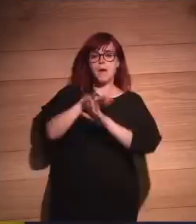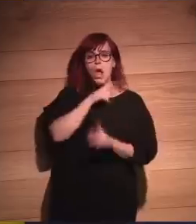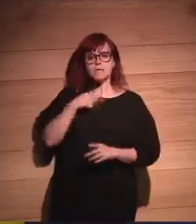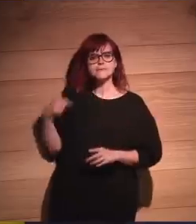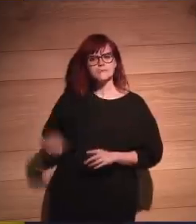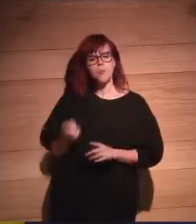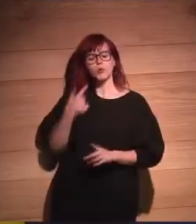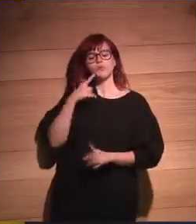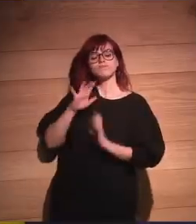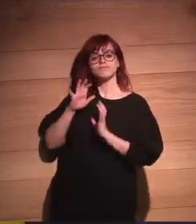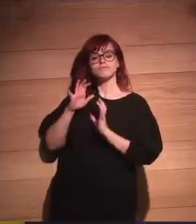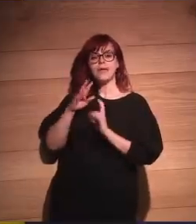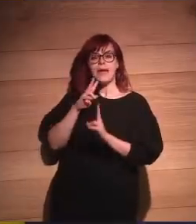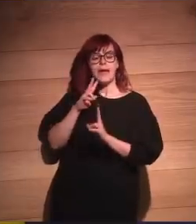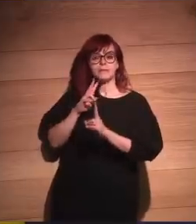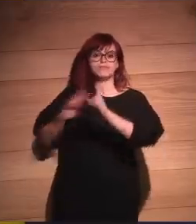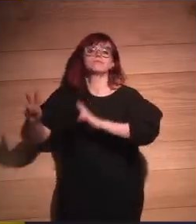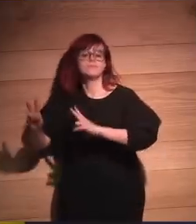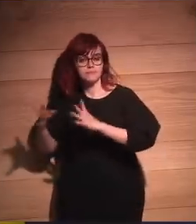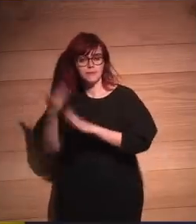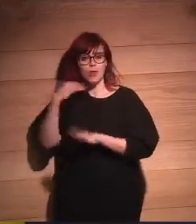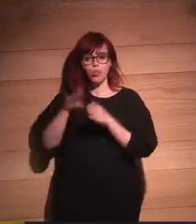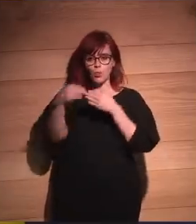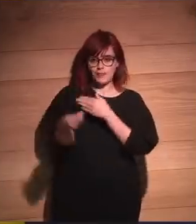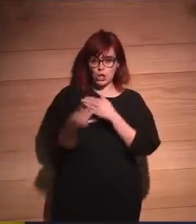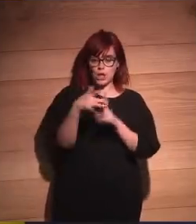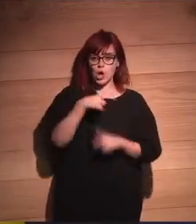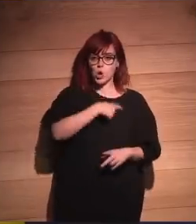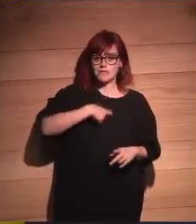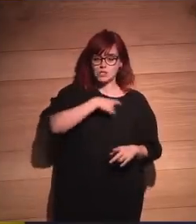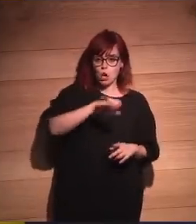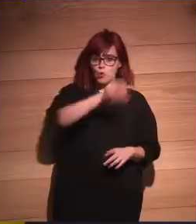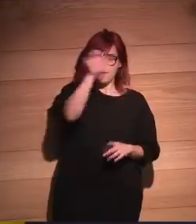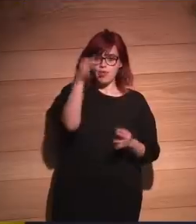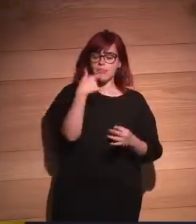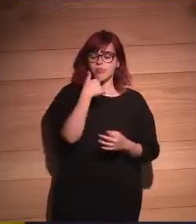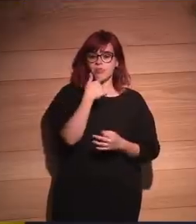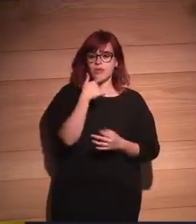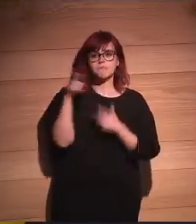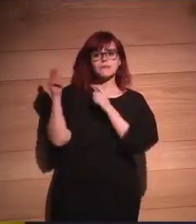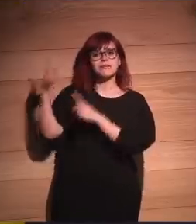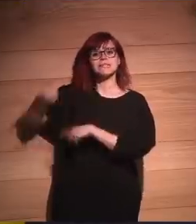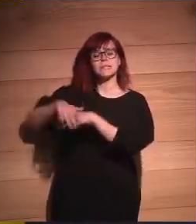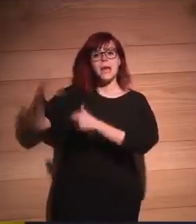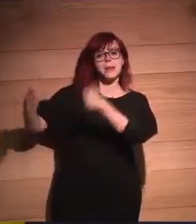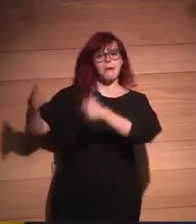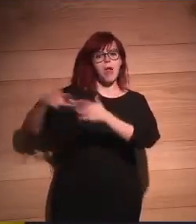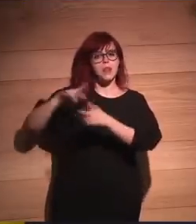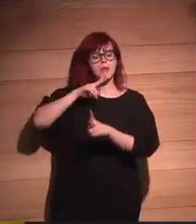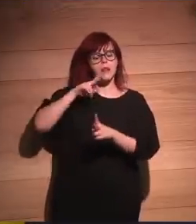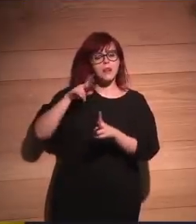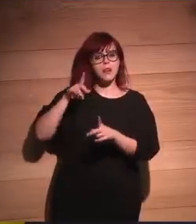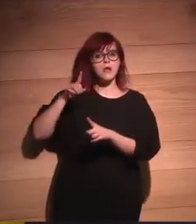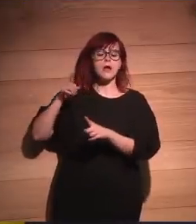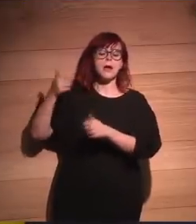¿no? Ahora ya los documentos de la Comisión Europea lo califica a China como un rival sistémico